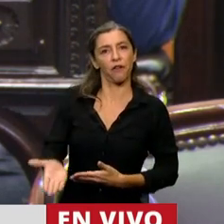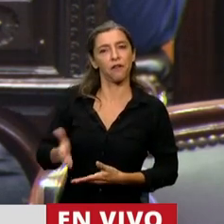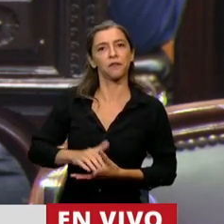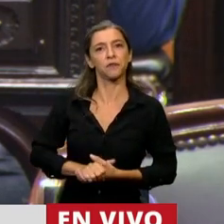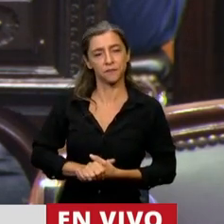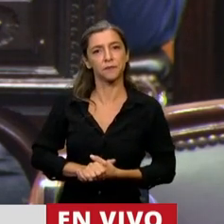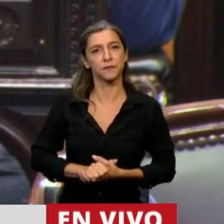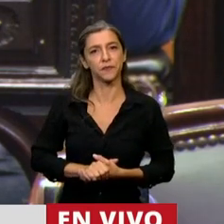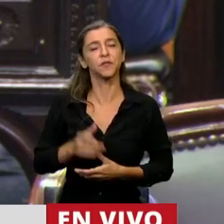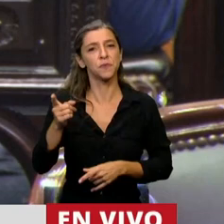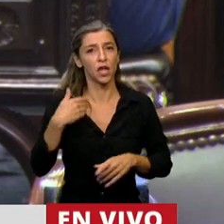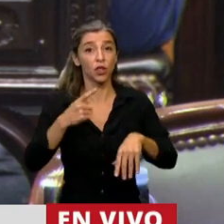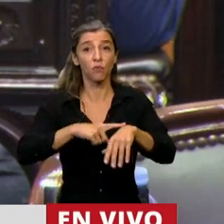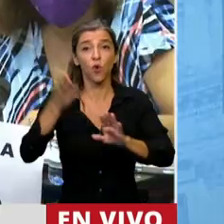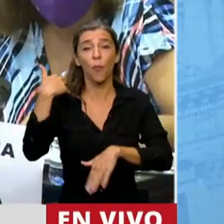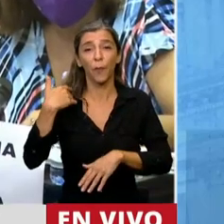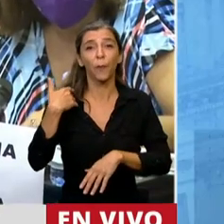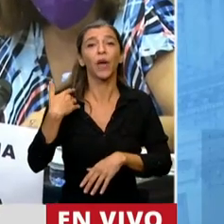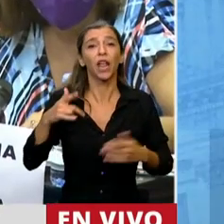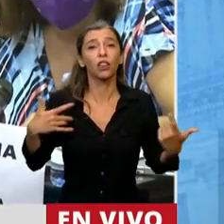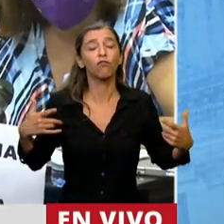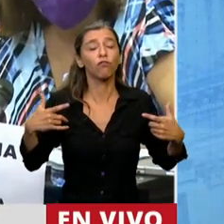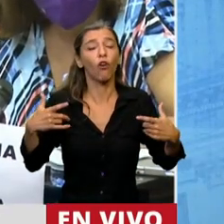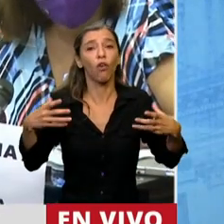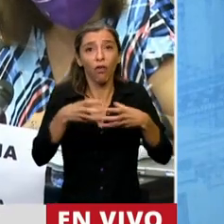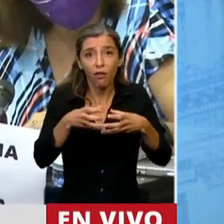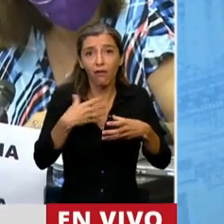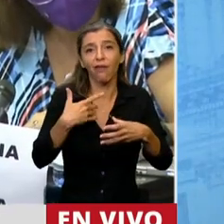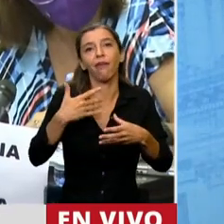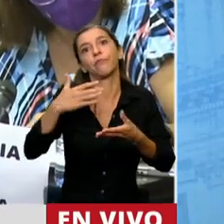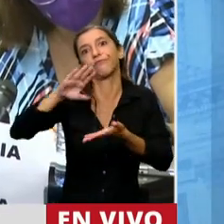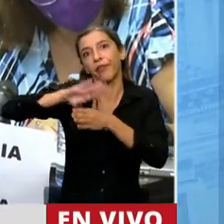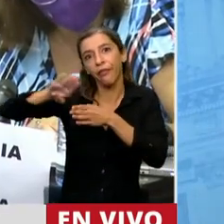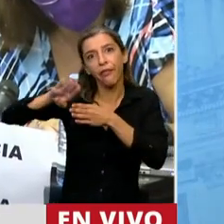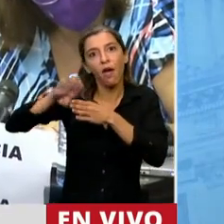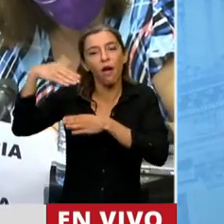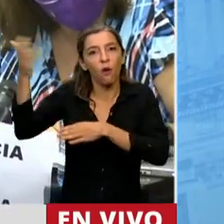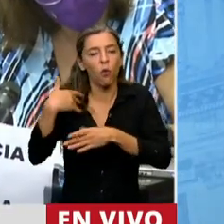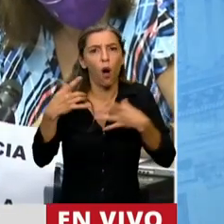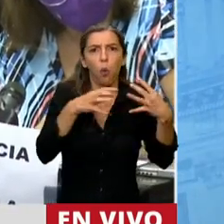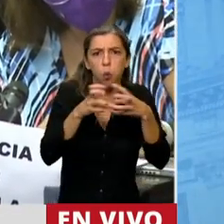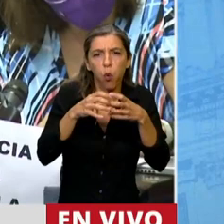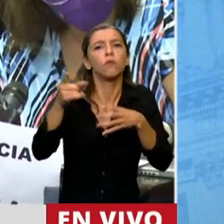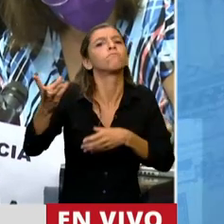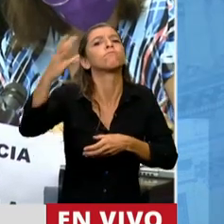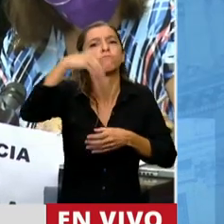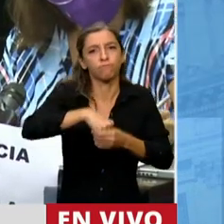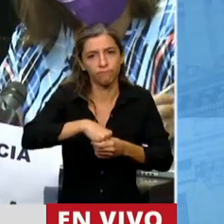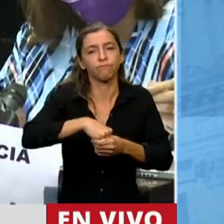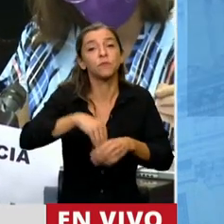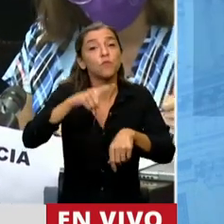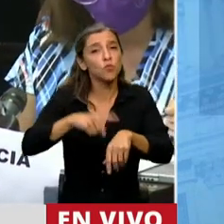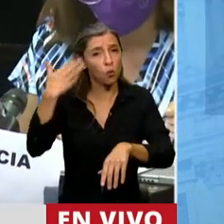Comisión Bicameral de Deuda Externa, el famoso debate sobre la deuda. Era esa Argentina a donde